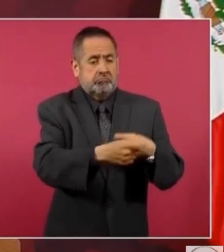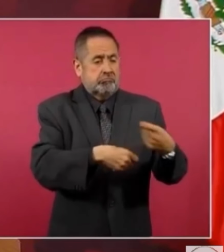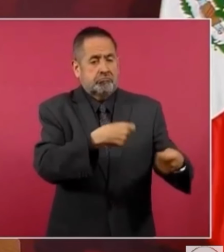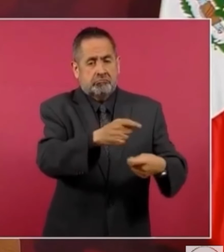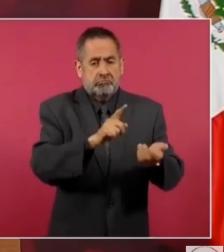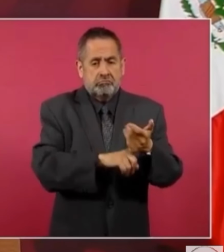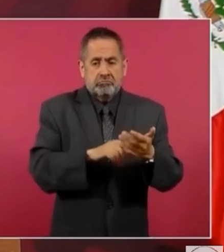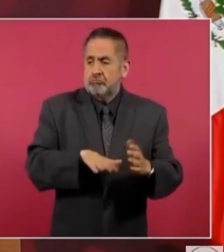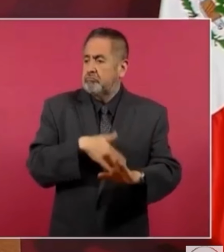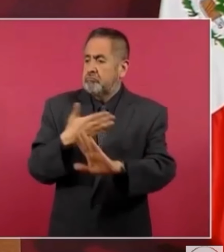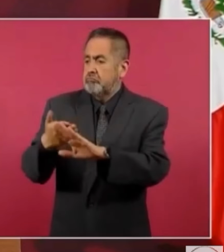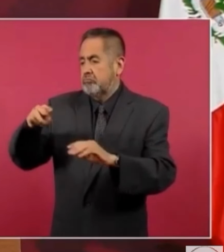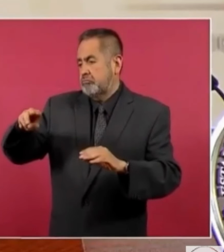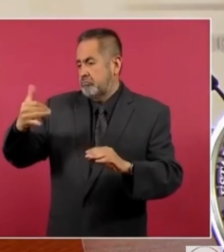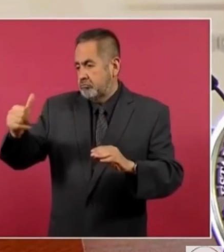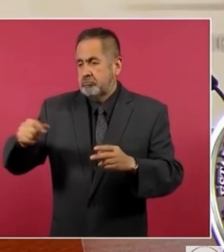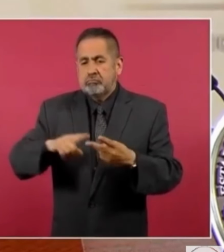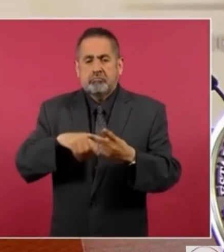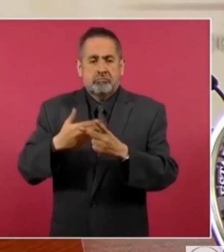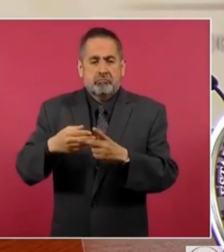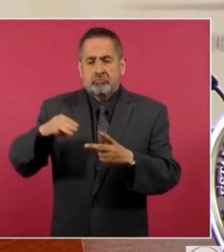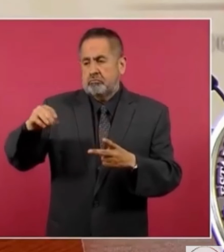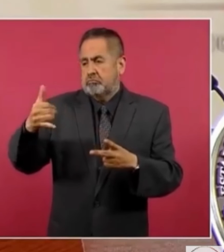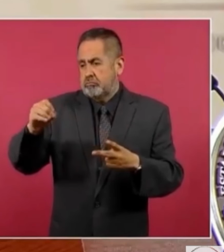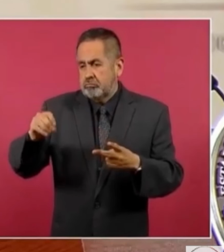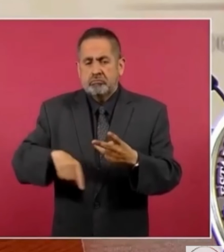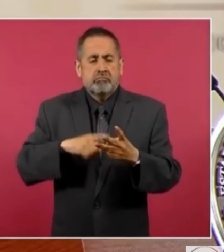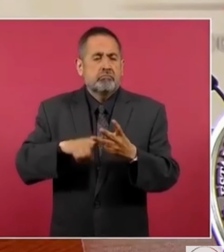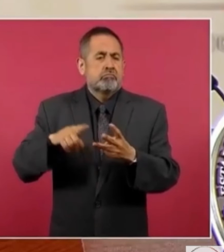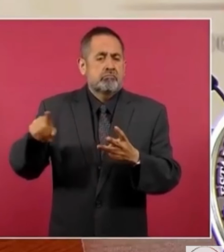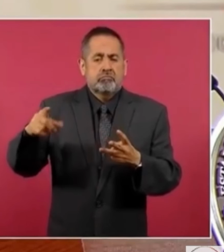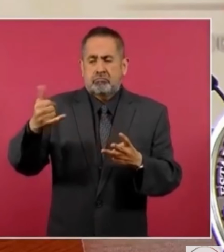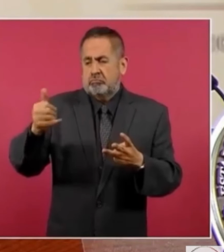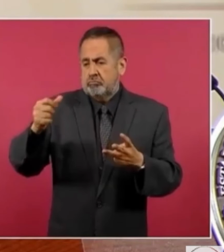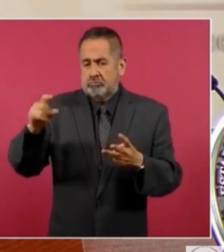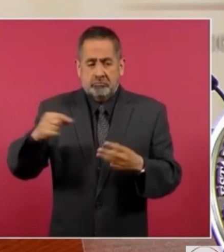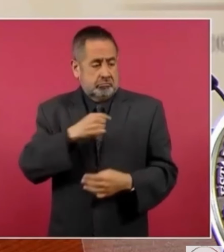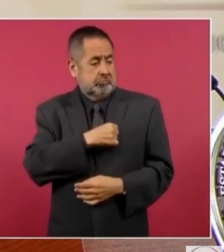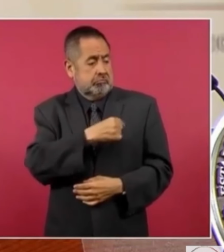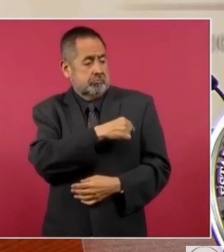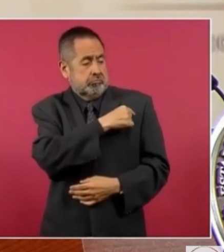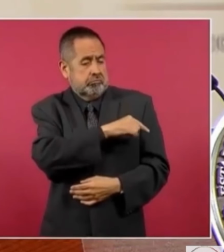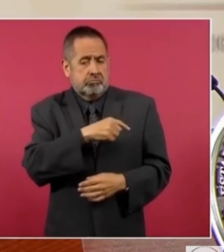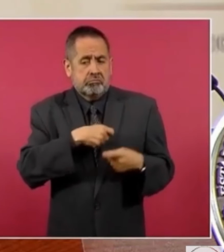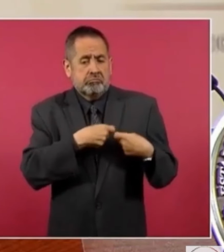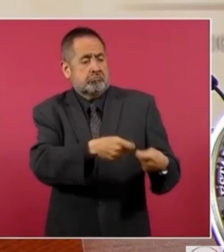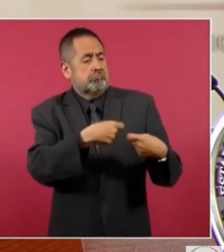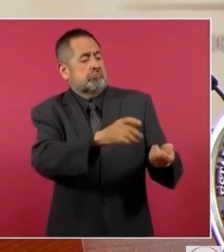contra los mayas, contra los yaquis, contra los mayos, con decoraciones.